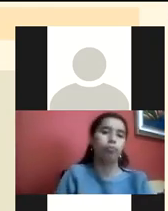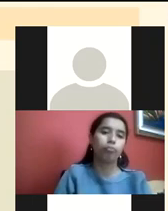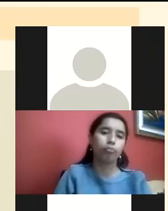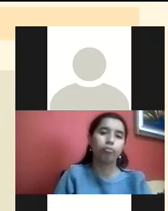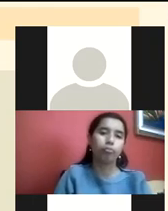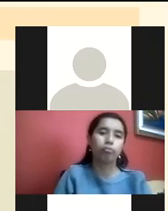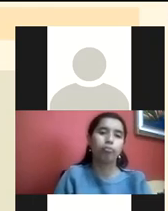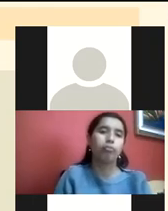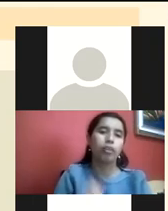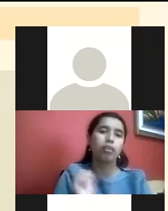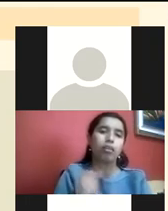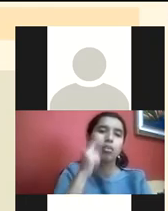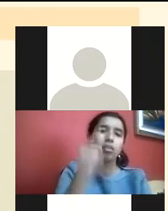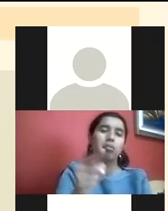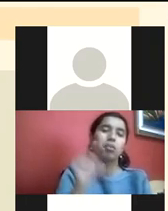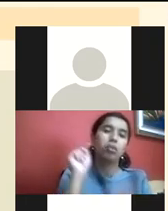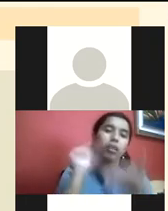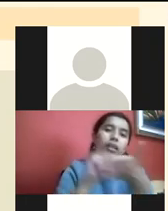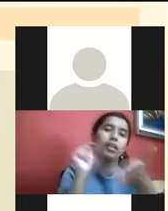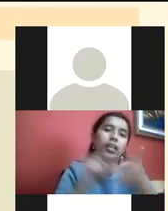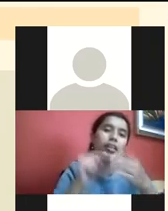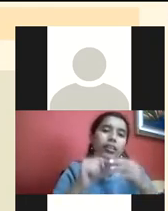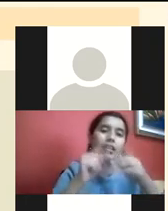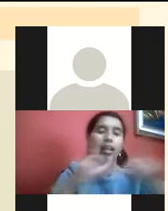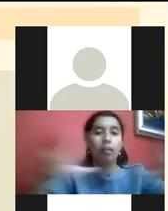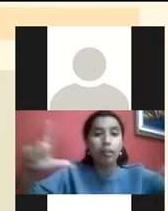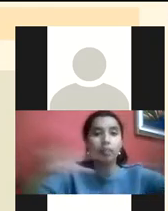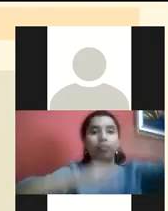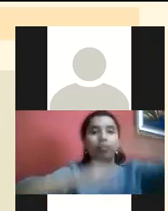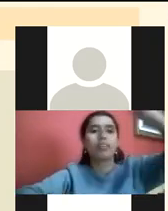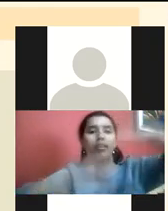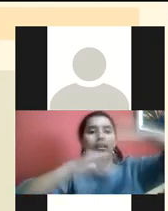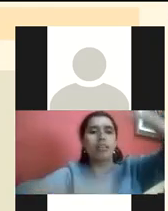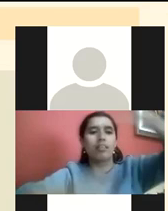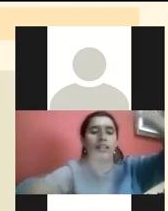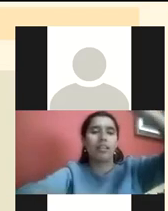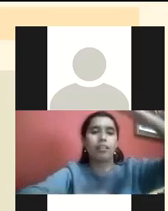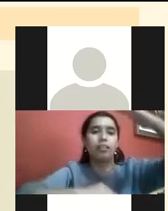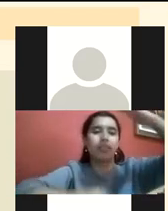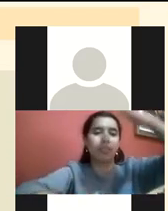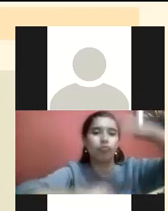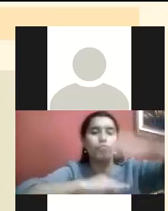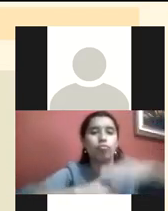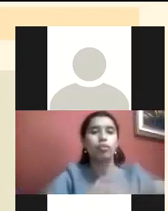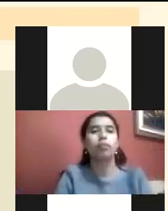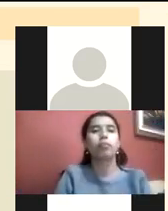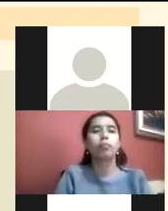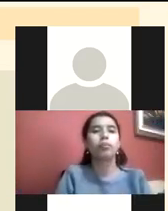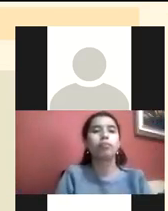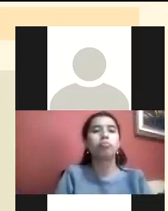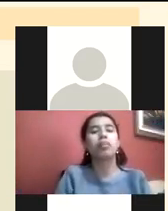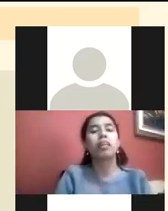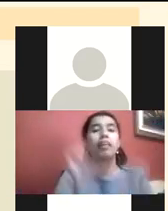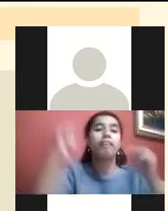Entonces voy a tocar aquí en la escala para que no se vea tan grande. Vamos a ver. Pongo aquí en la flecha hacia